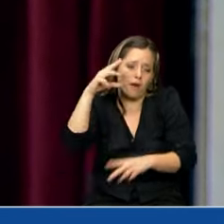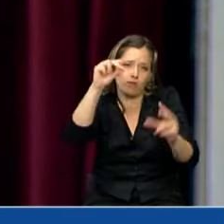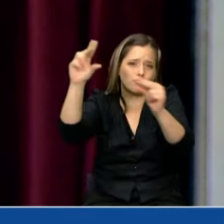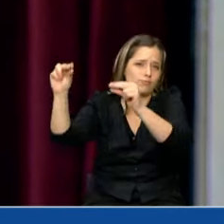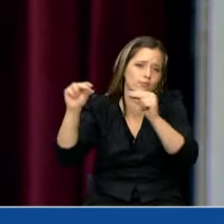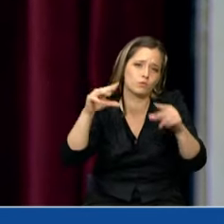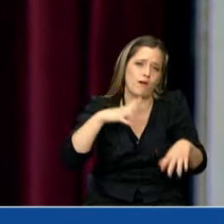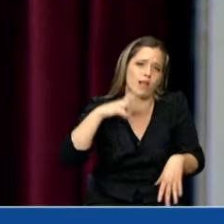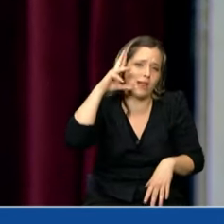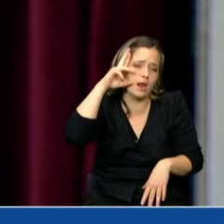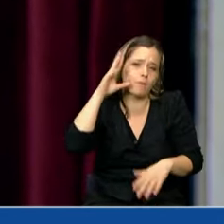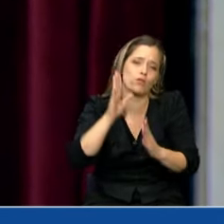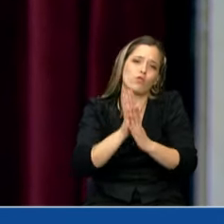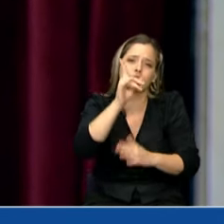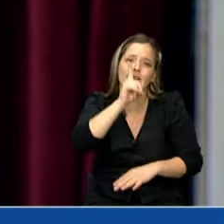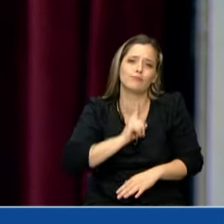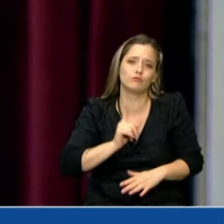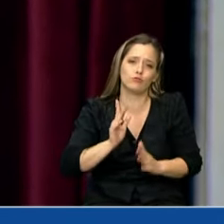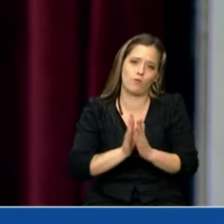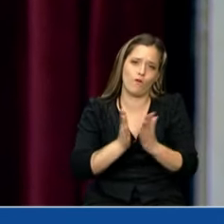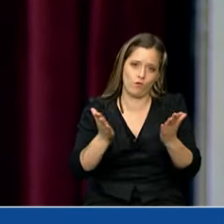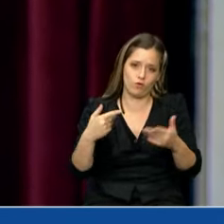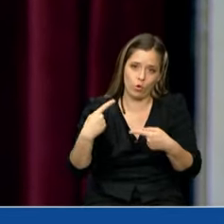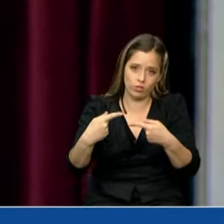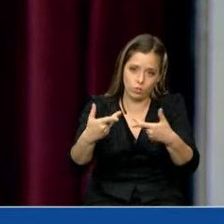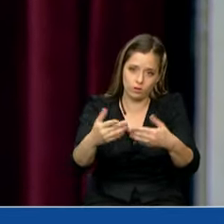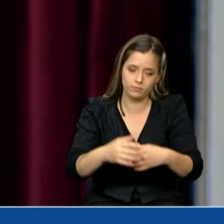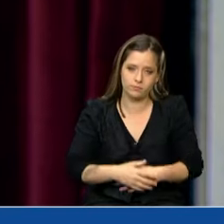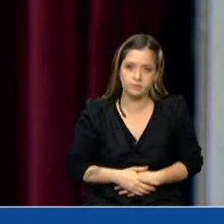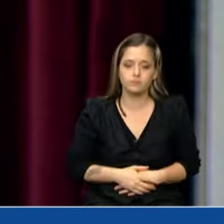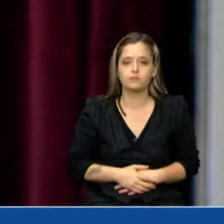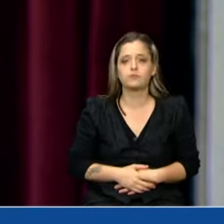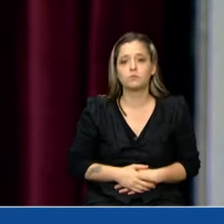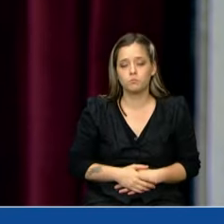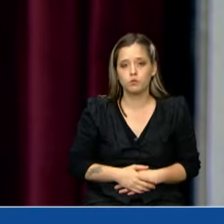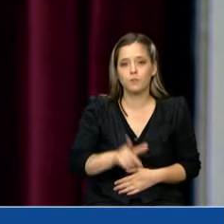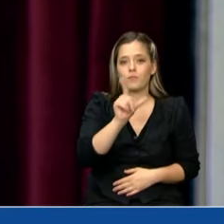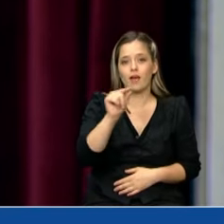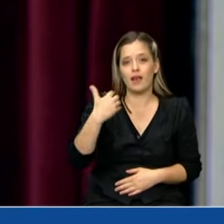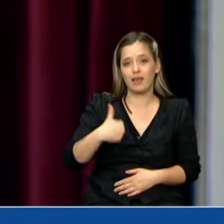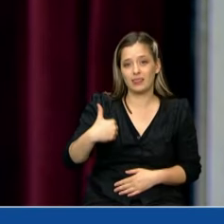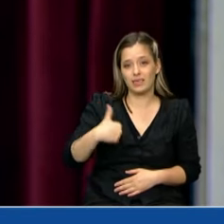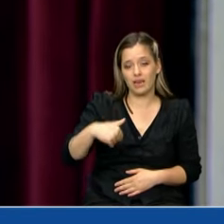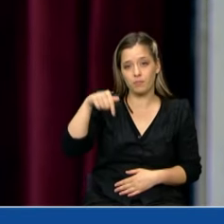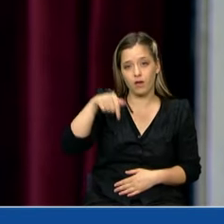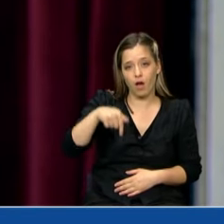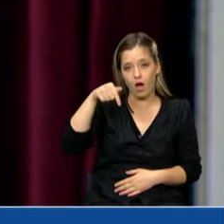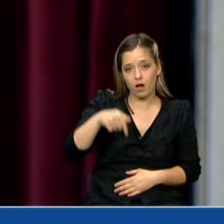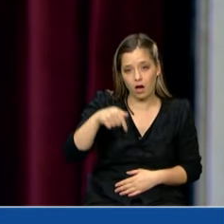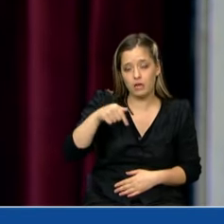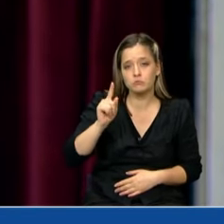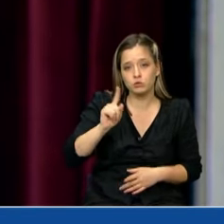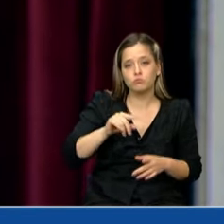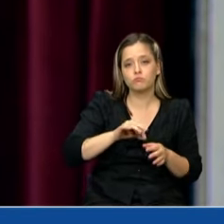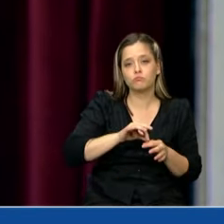favor un poquito de silencio continúe bueno en Argentina hoy se están consumiendo unos 120 millones de metros